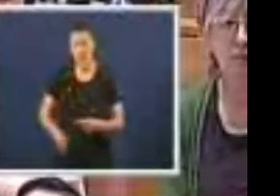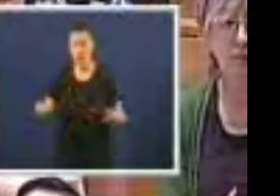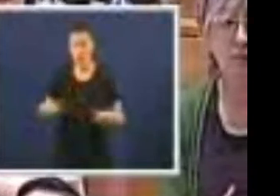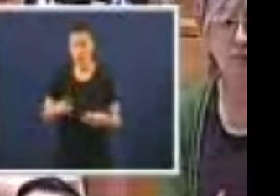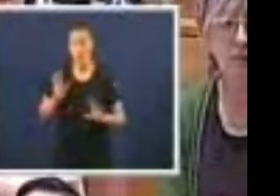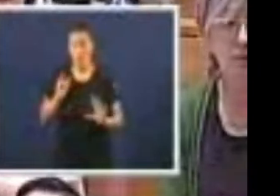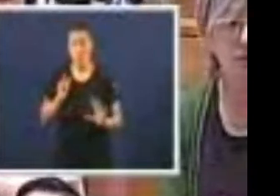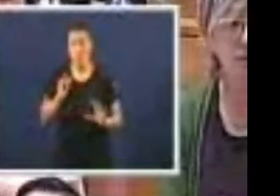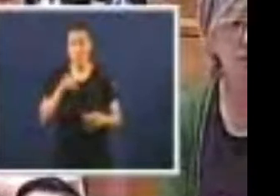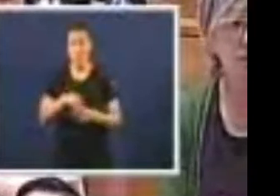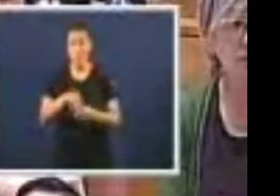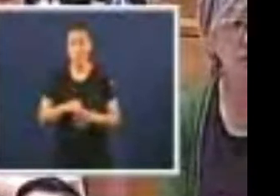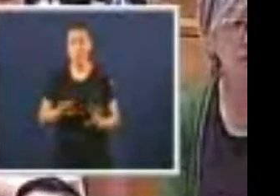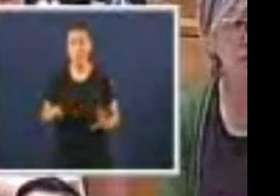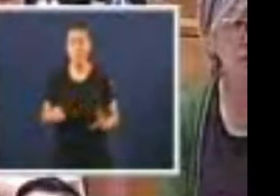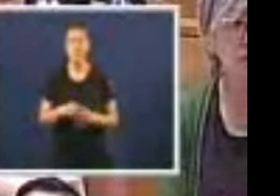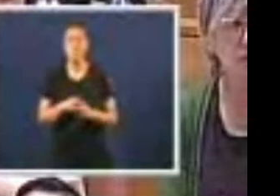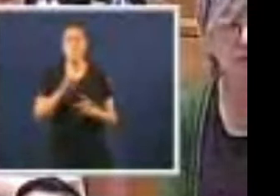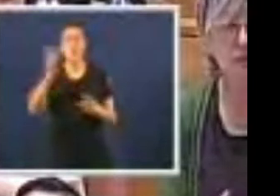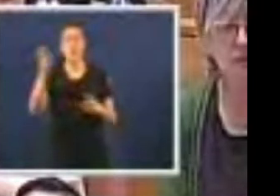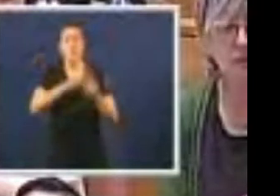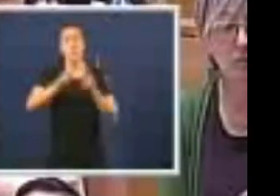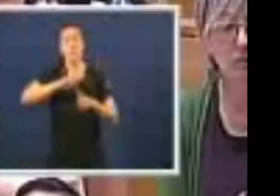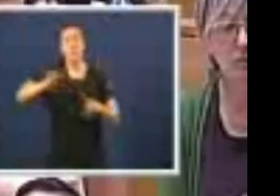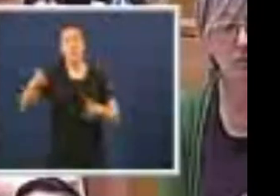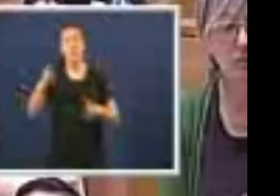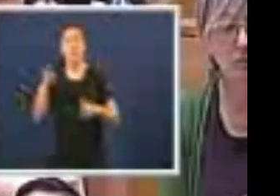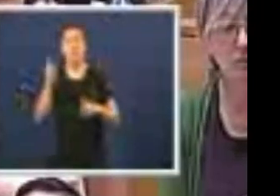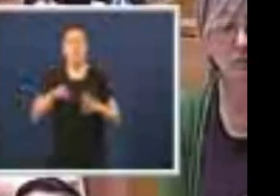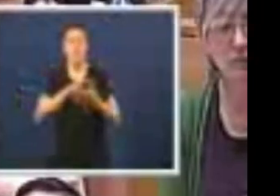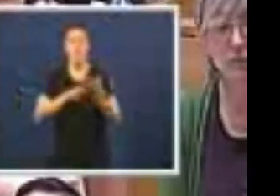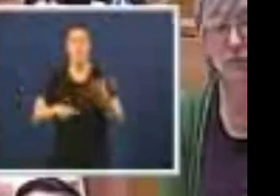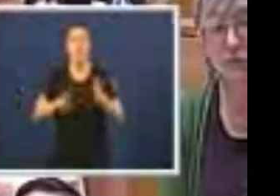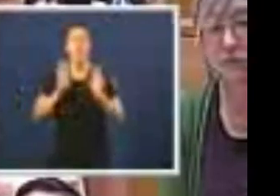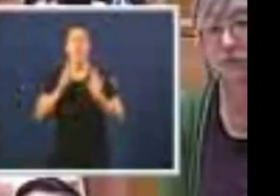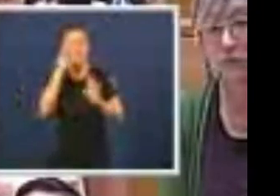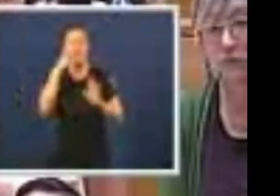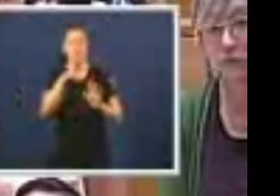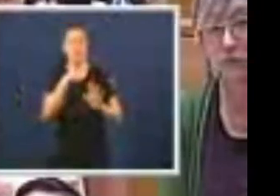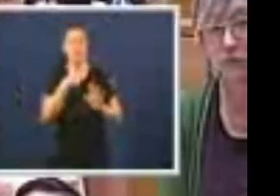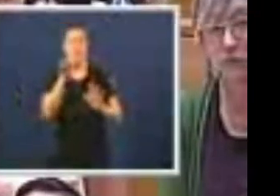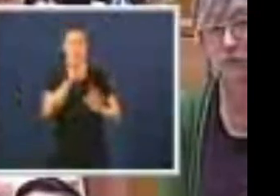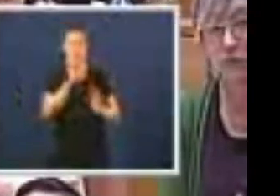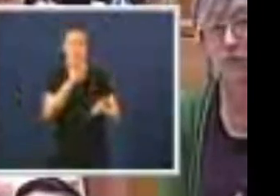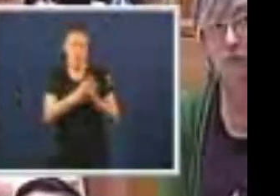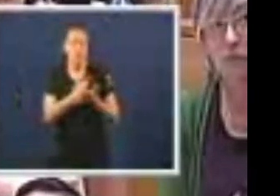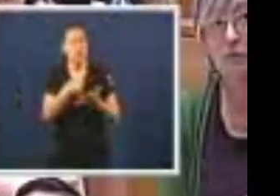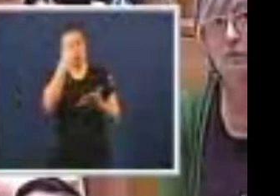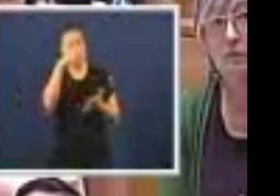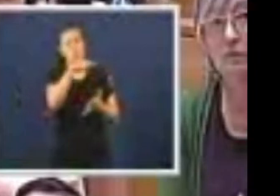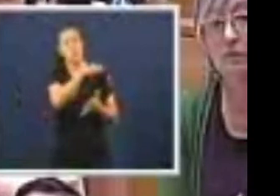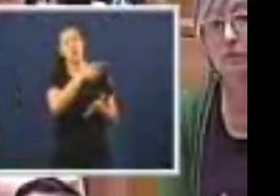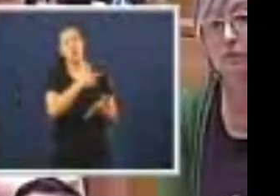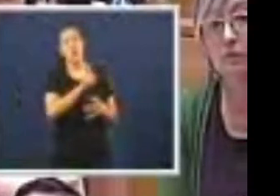hoxe tamén queríamos falarlle sobre outro grande problema que ten Galiza, aínda que vostede, insisto, prefira seguir instalado